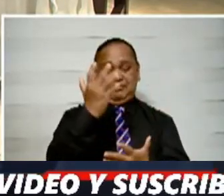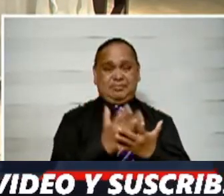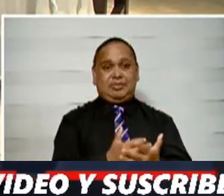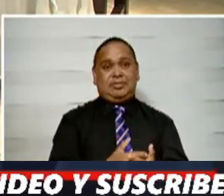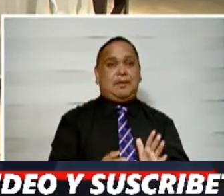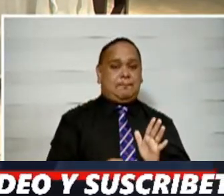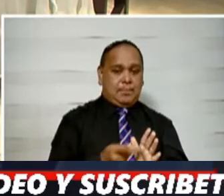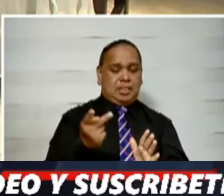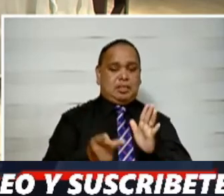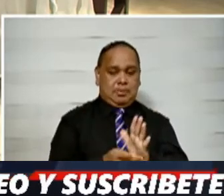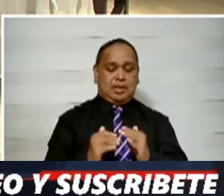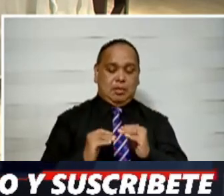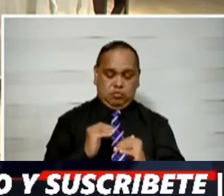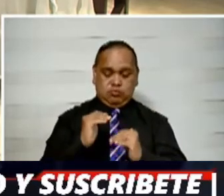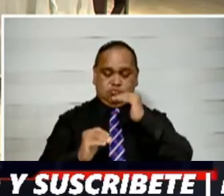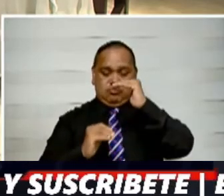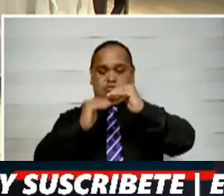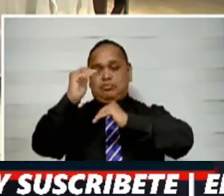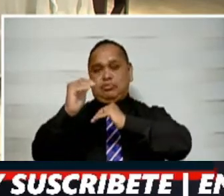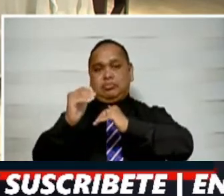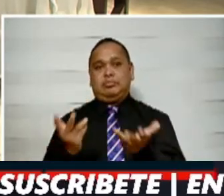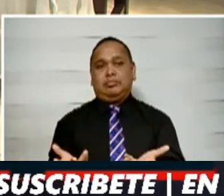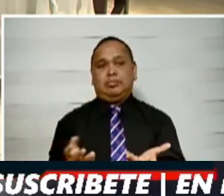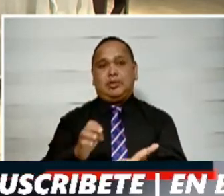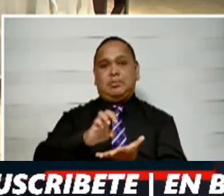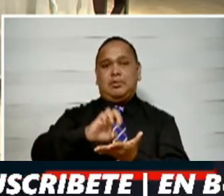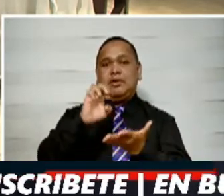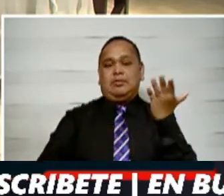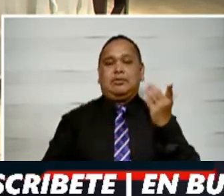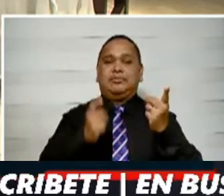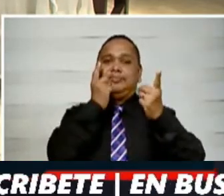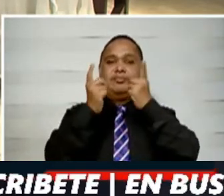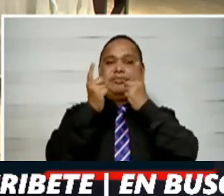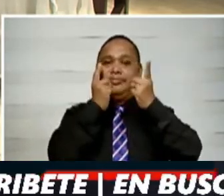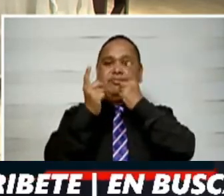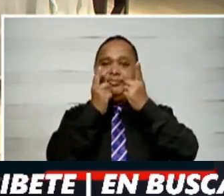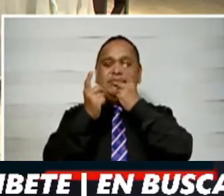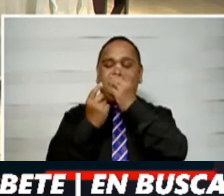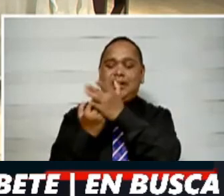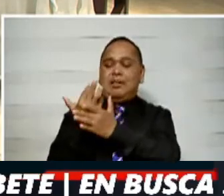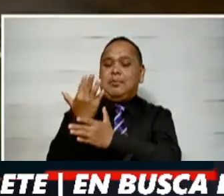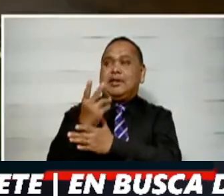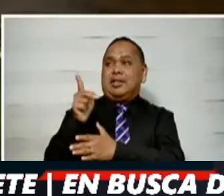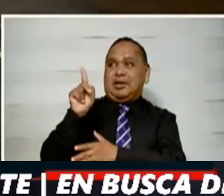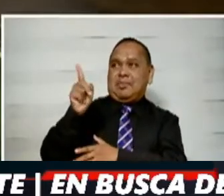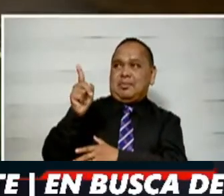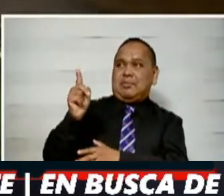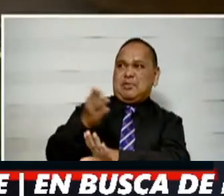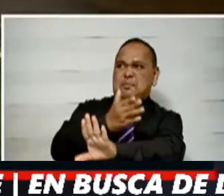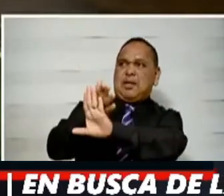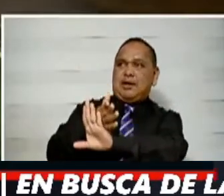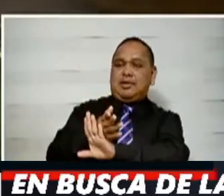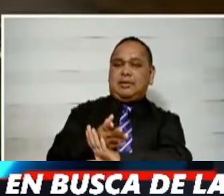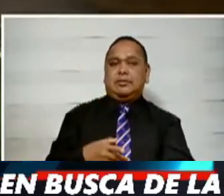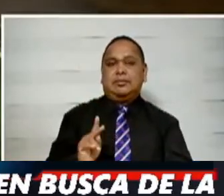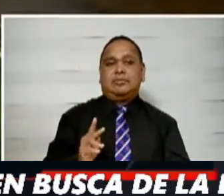cada vez ha crecido más y más. Lo que le pasa a López Obrador en la mañanera, ¿no? Sí, lo que quieren es sabotear, sí, que tú digas